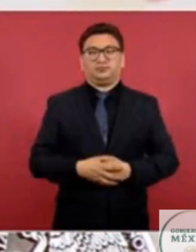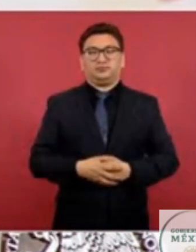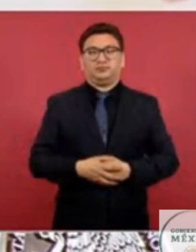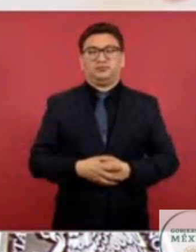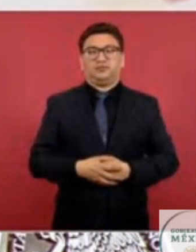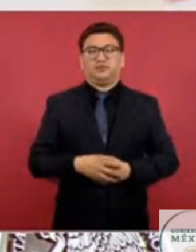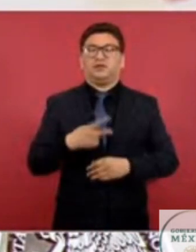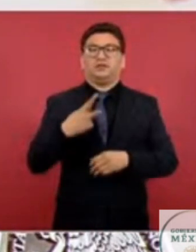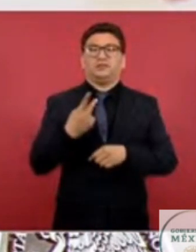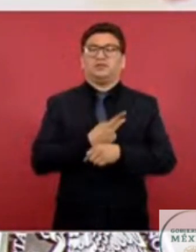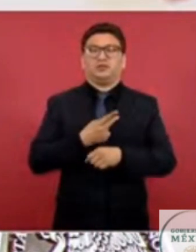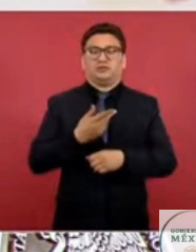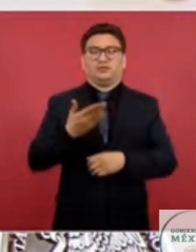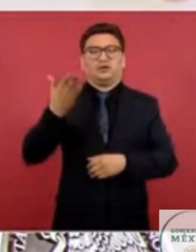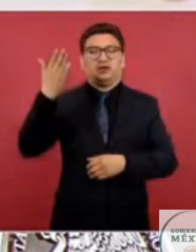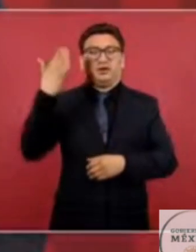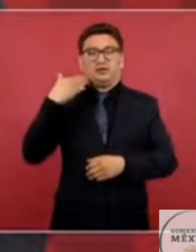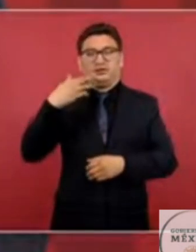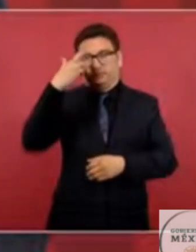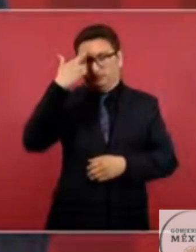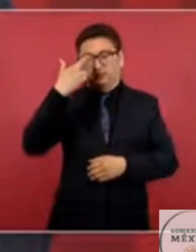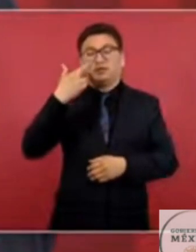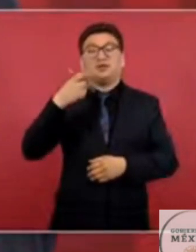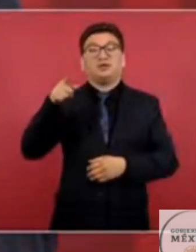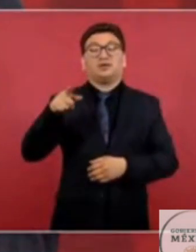durante el gobierno de Calderón,